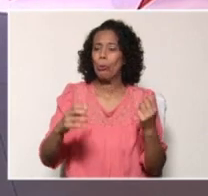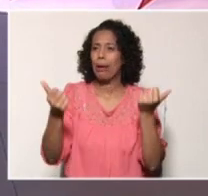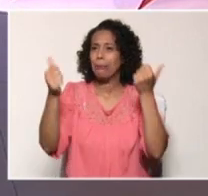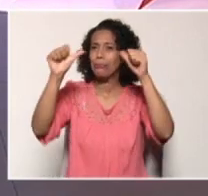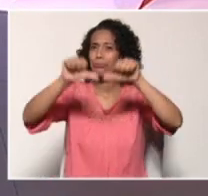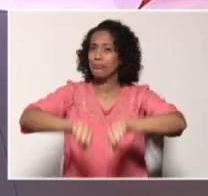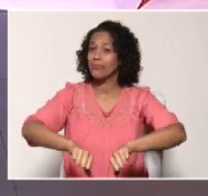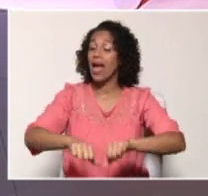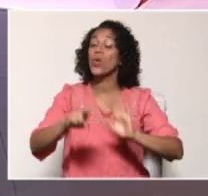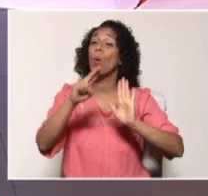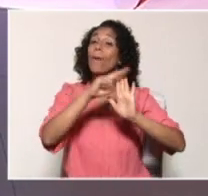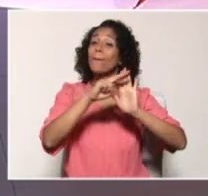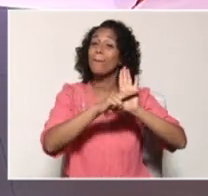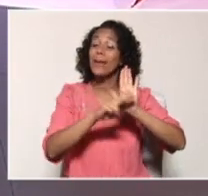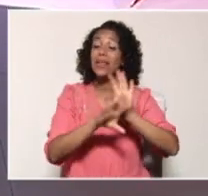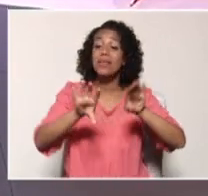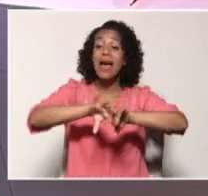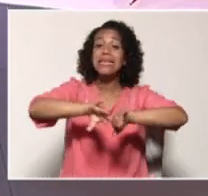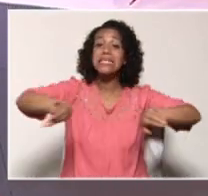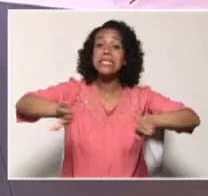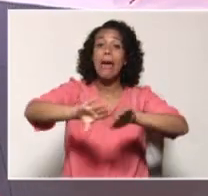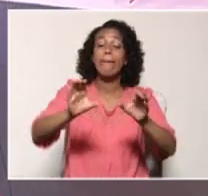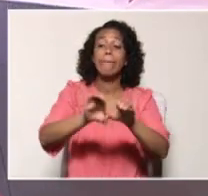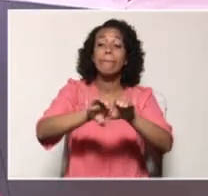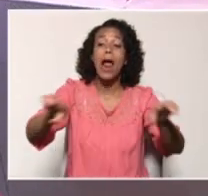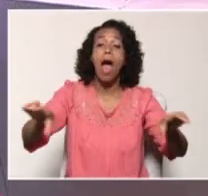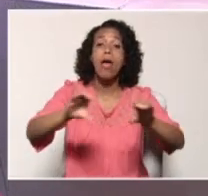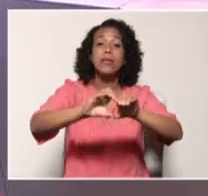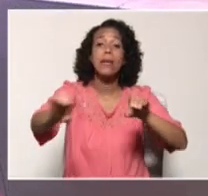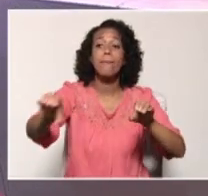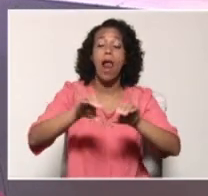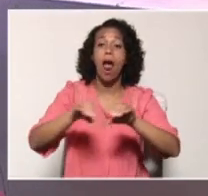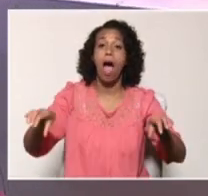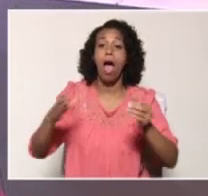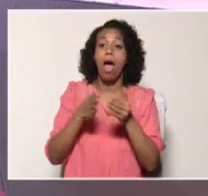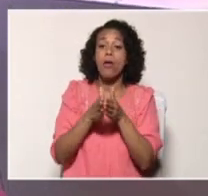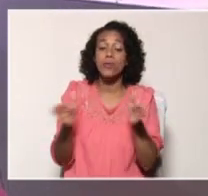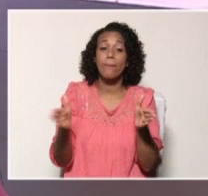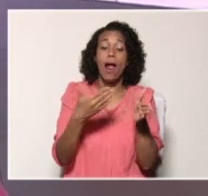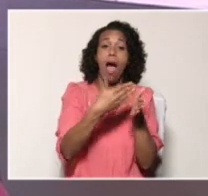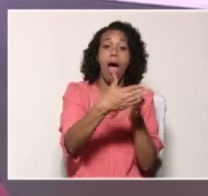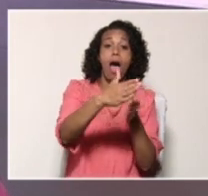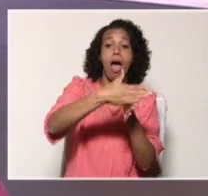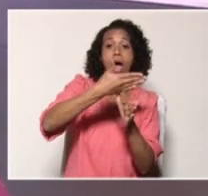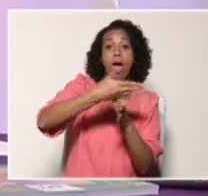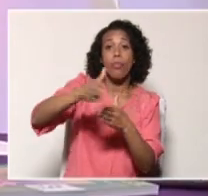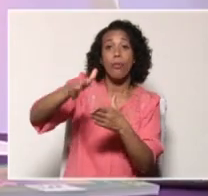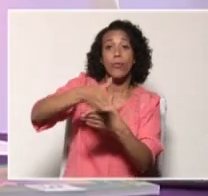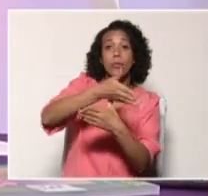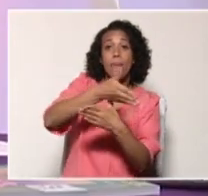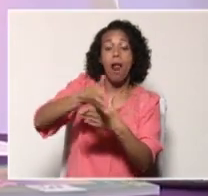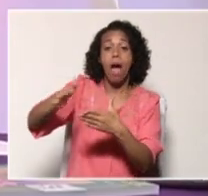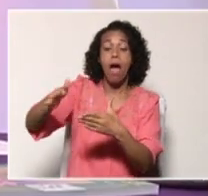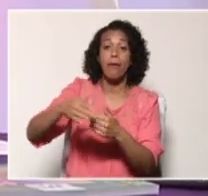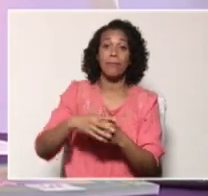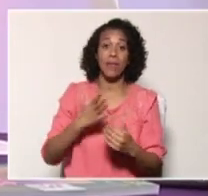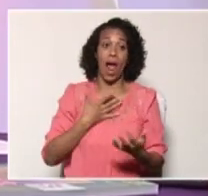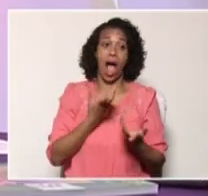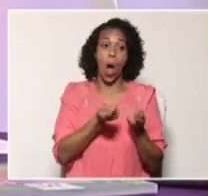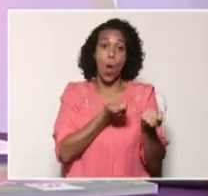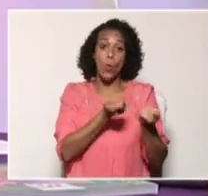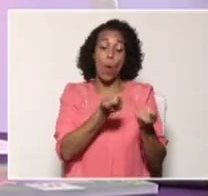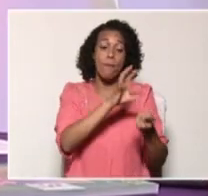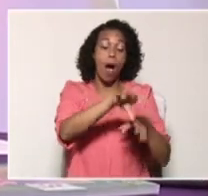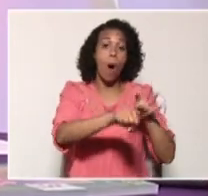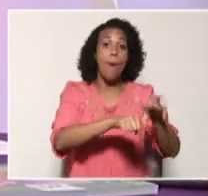Hay ciertas medidas que debemos adoptar para que esos alimentos no se contaminen. También la manipulación de mis